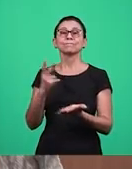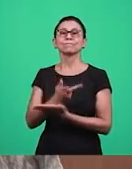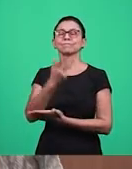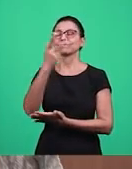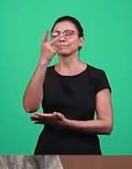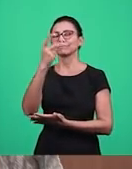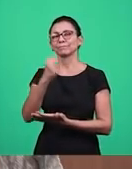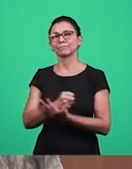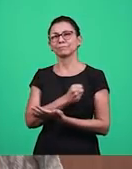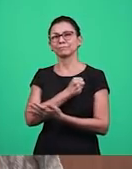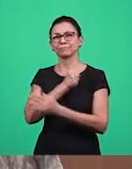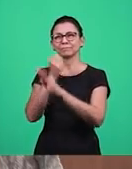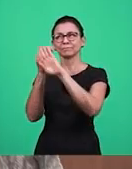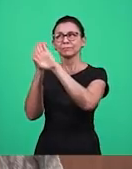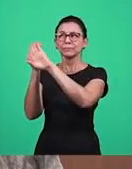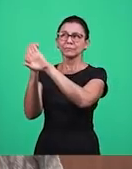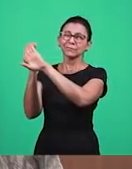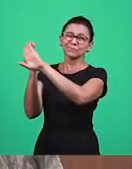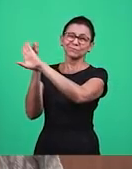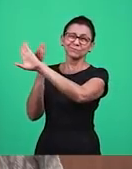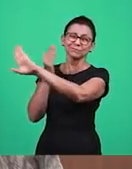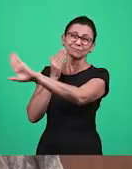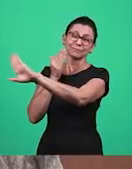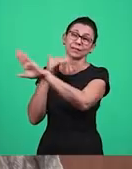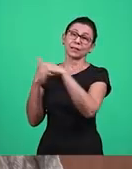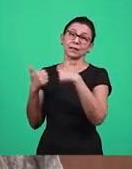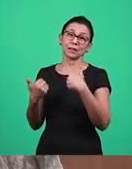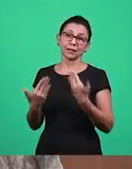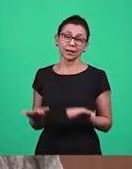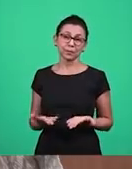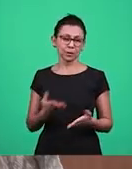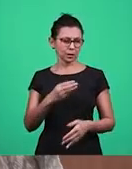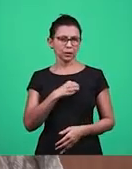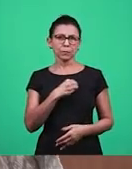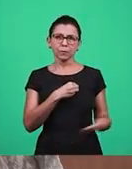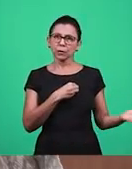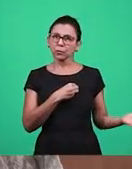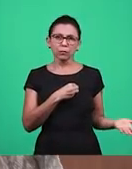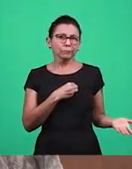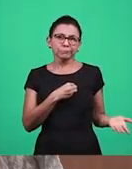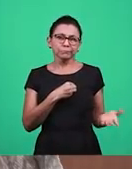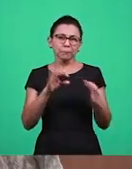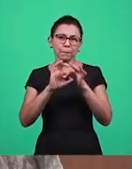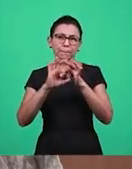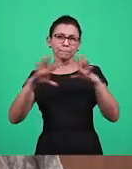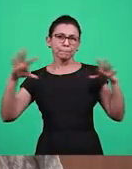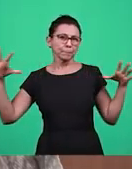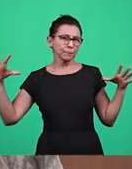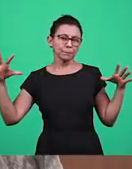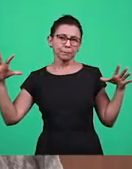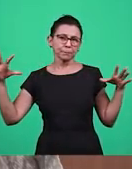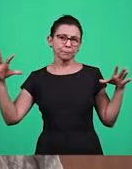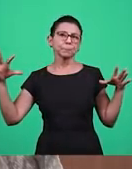de esto es el distanciamiento de Dios. La acción del hombre por el pecado fue distanciarse de